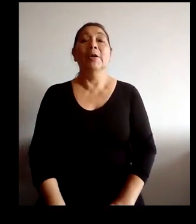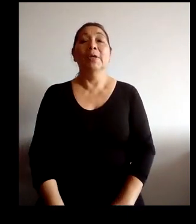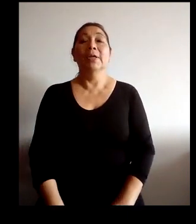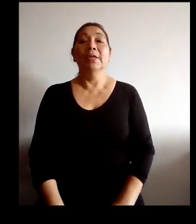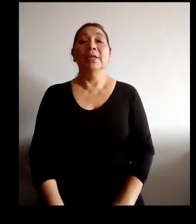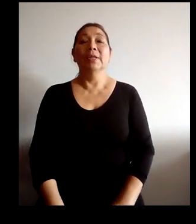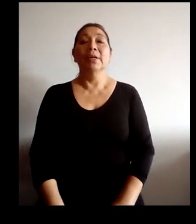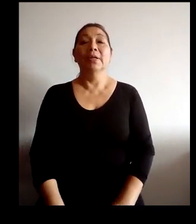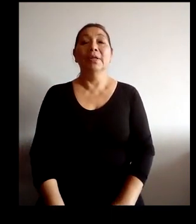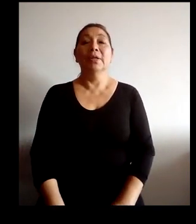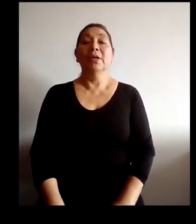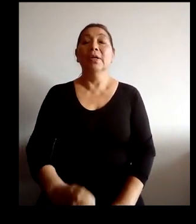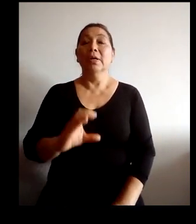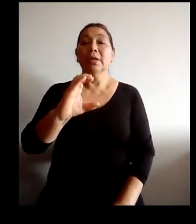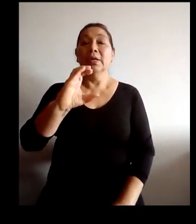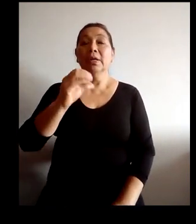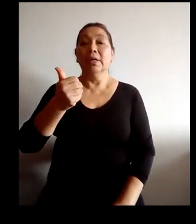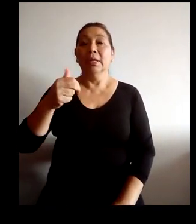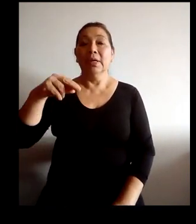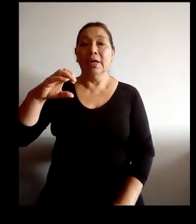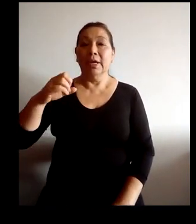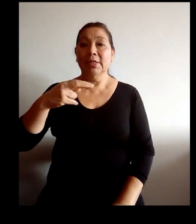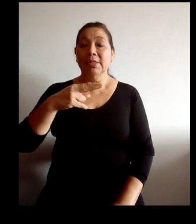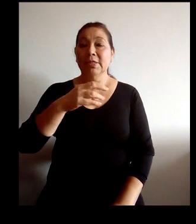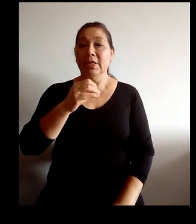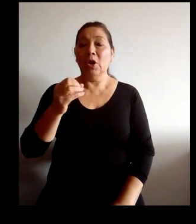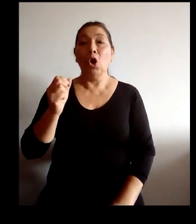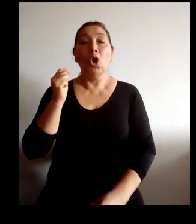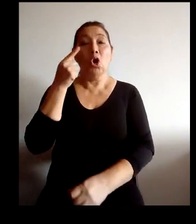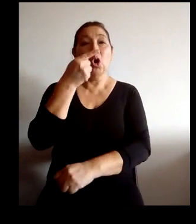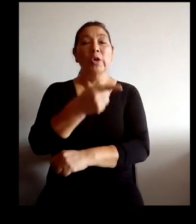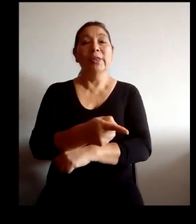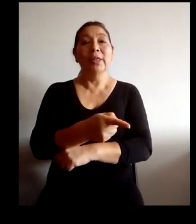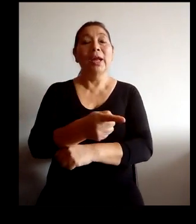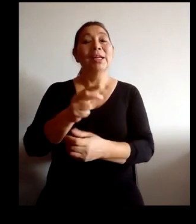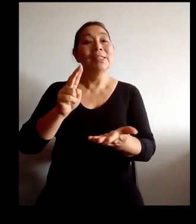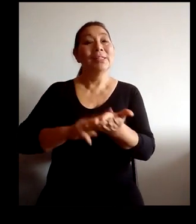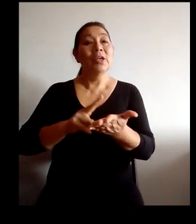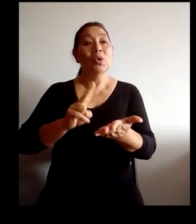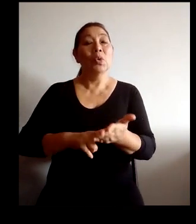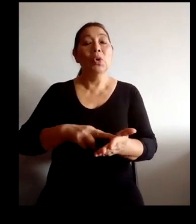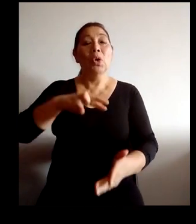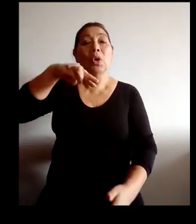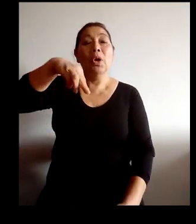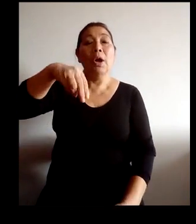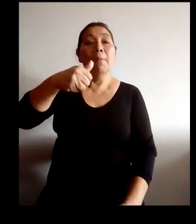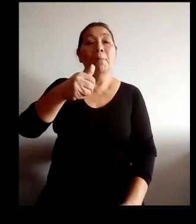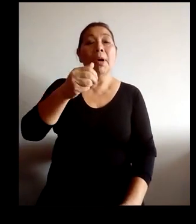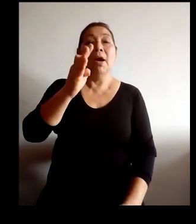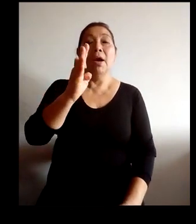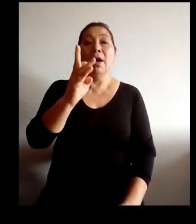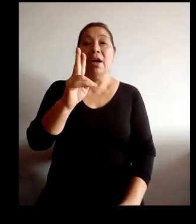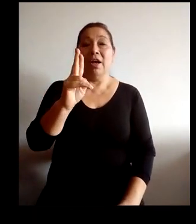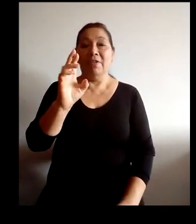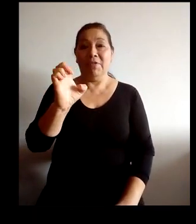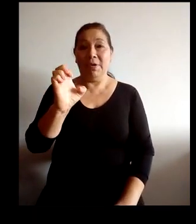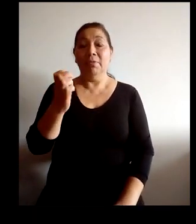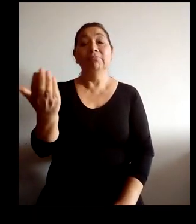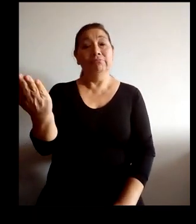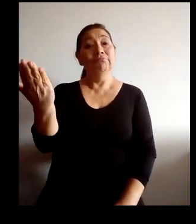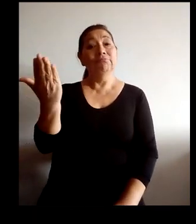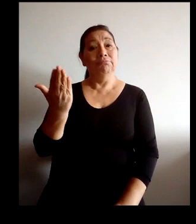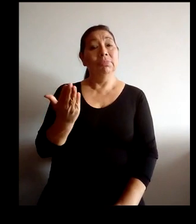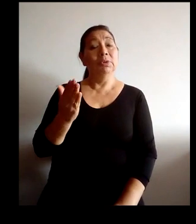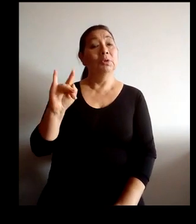Reaseguro. Señor presidente, ha solicitado el uso de la palabra por la parte demandante el doctor Michael Cristian Robles